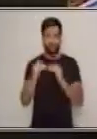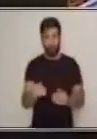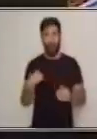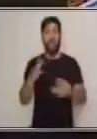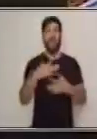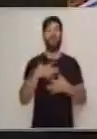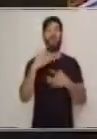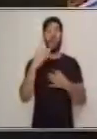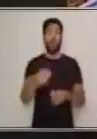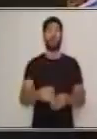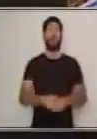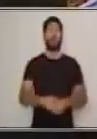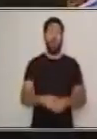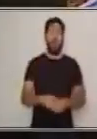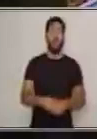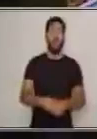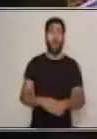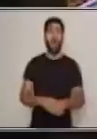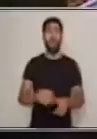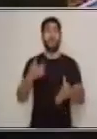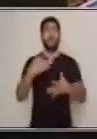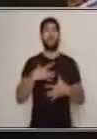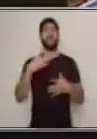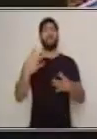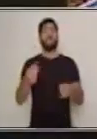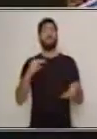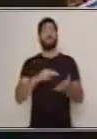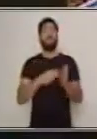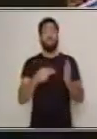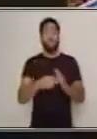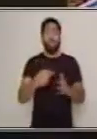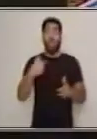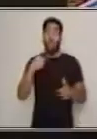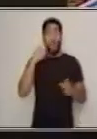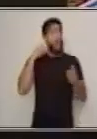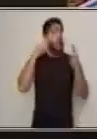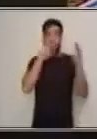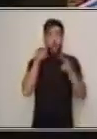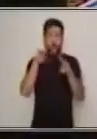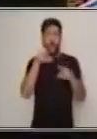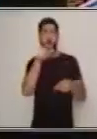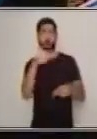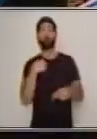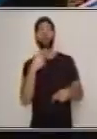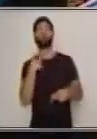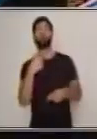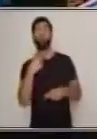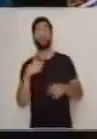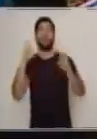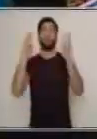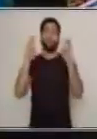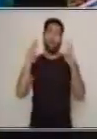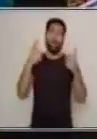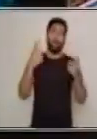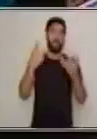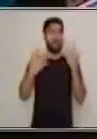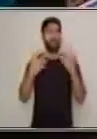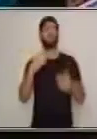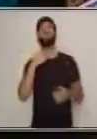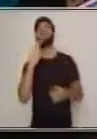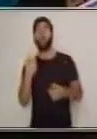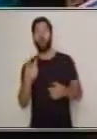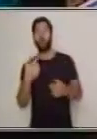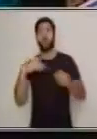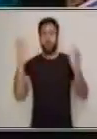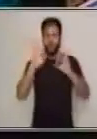Interesante, interesante se refiere a llamar la atención de tu público por medio de la voz, de la